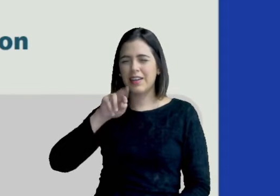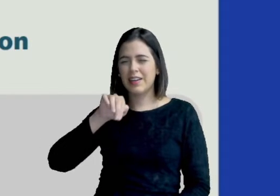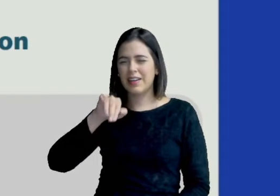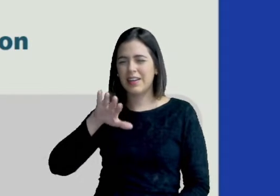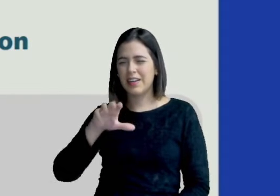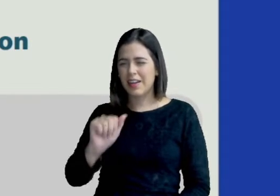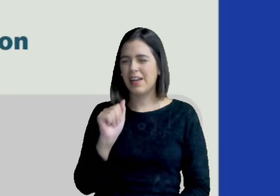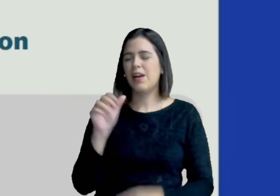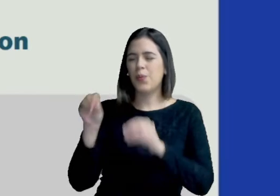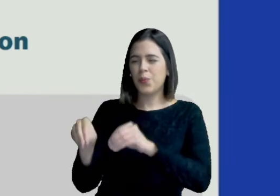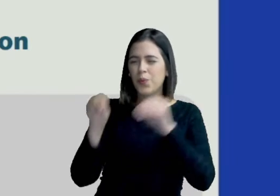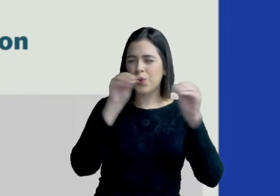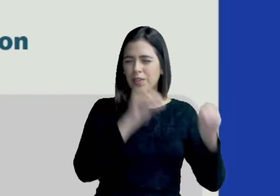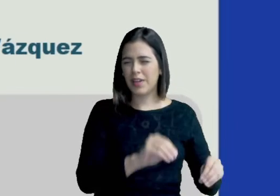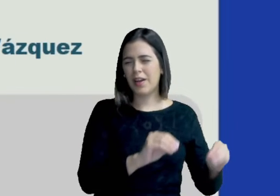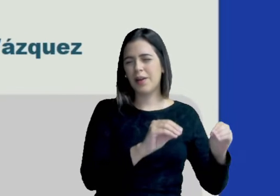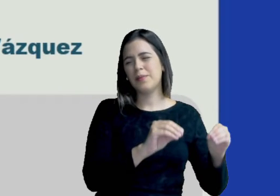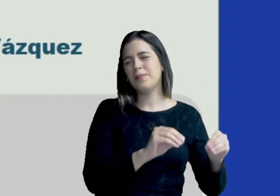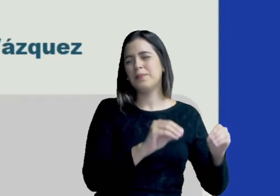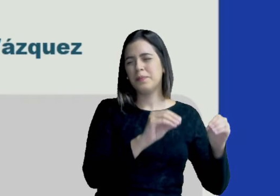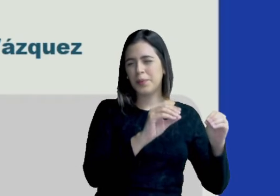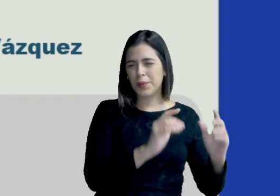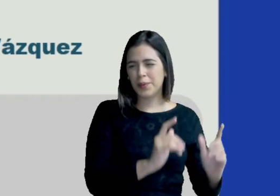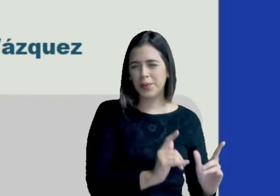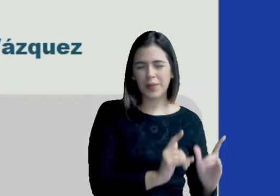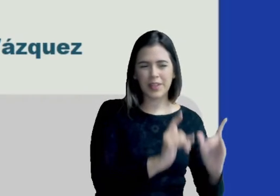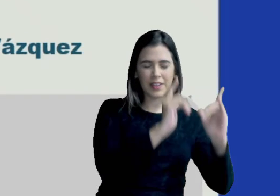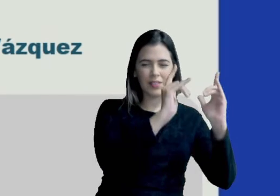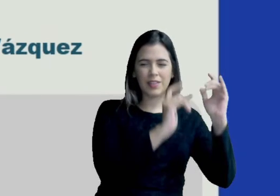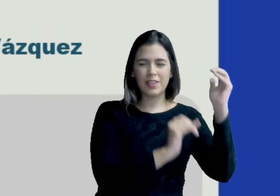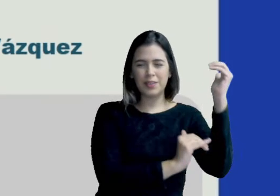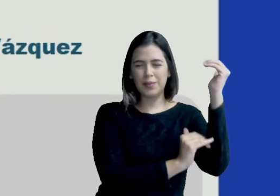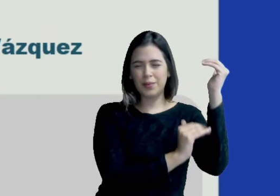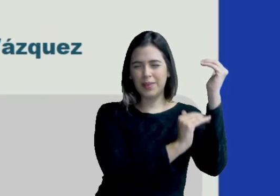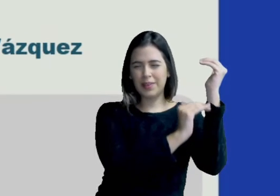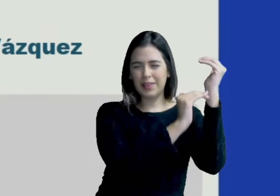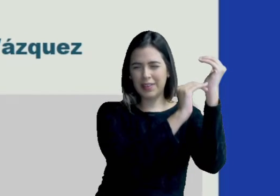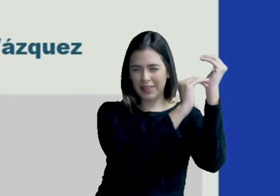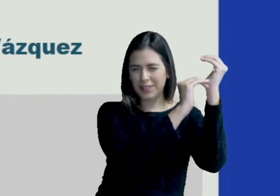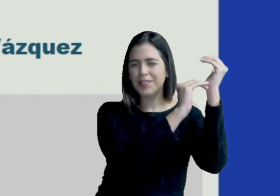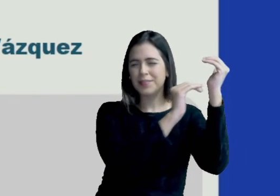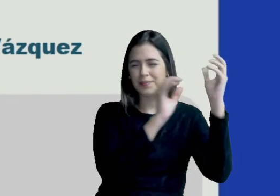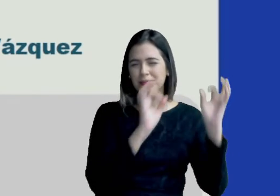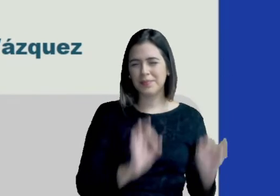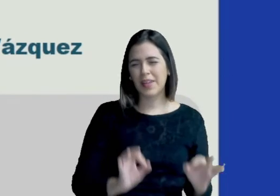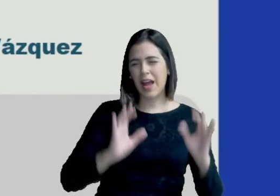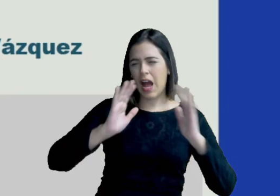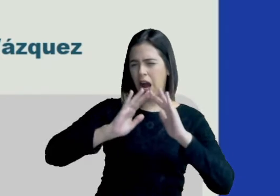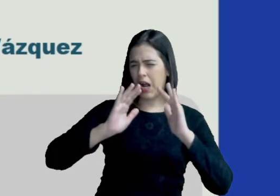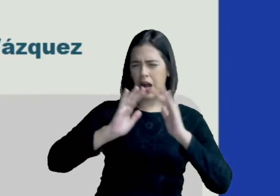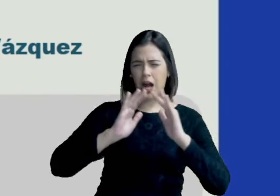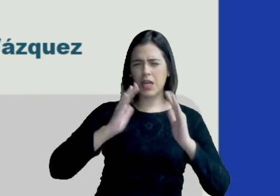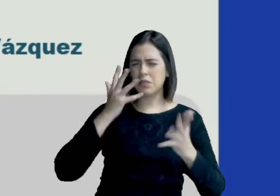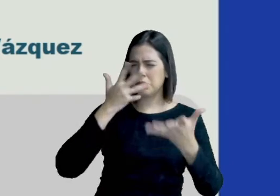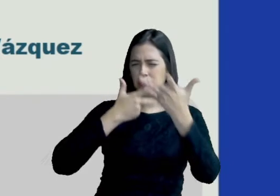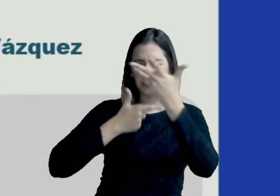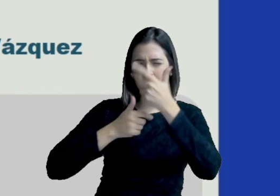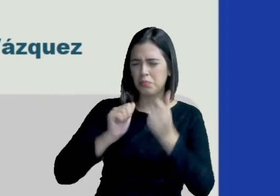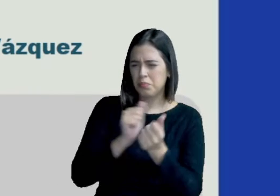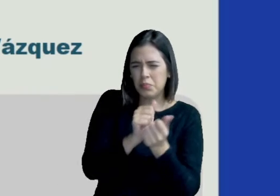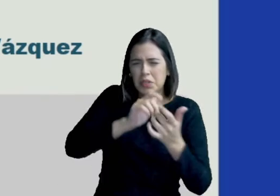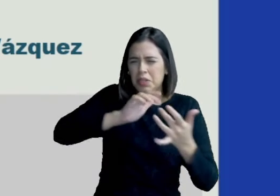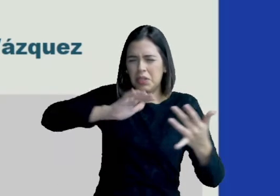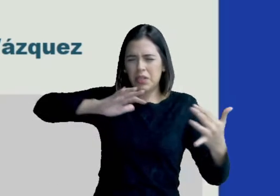a un edificio con ascensor. La casa ahora se ve brillante, luminosa.